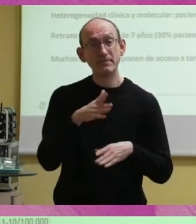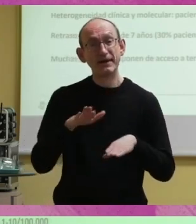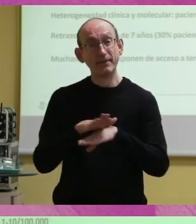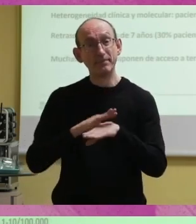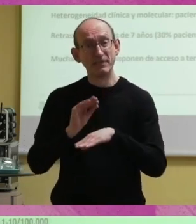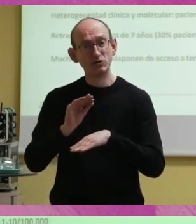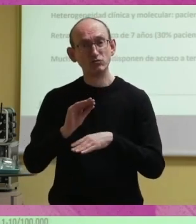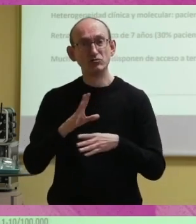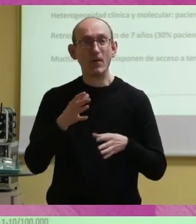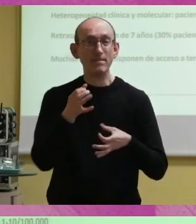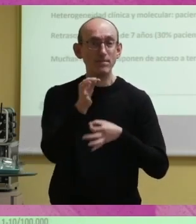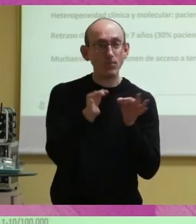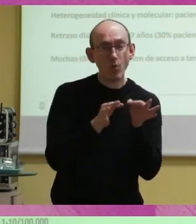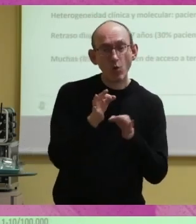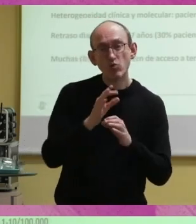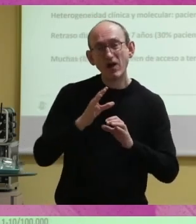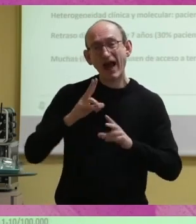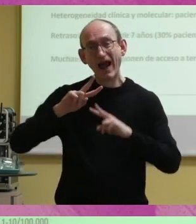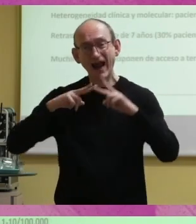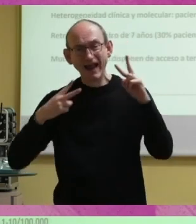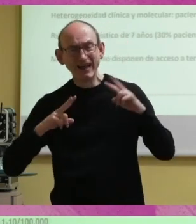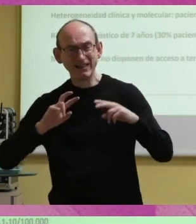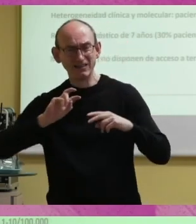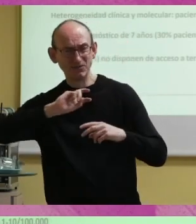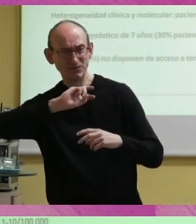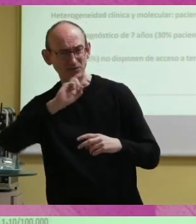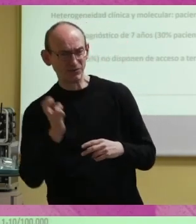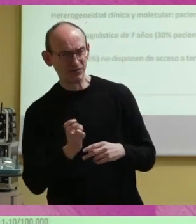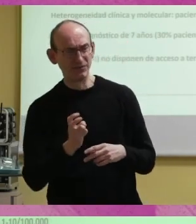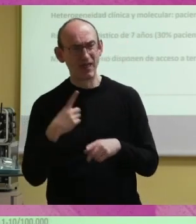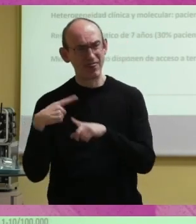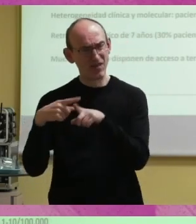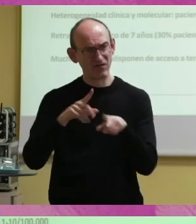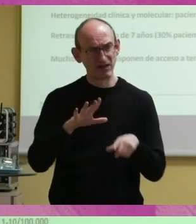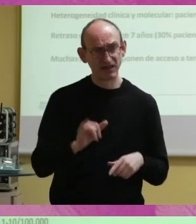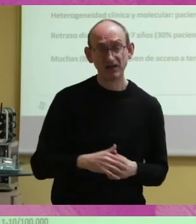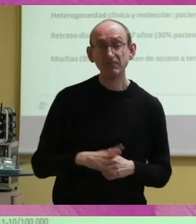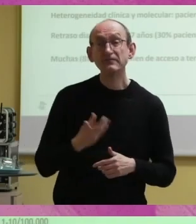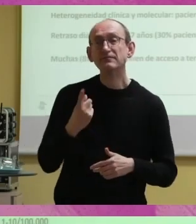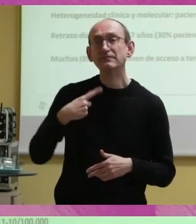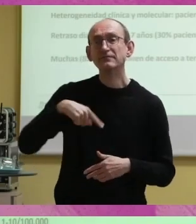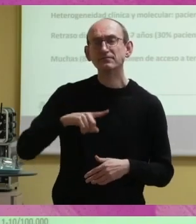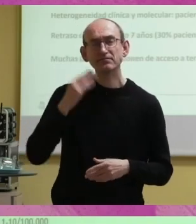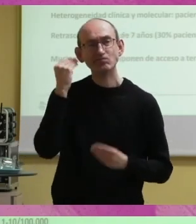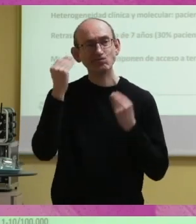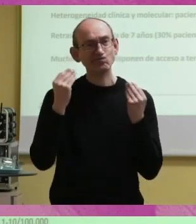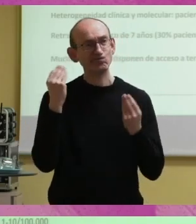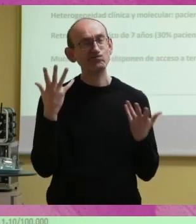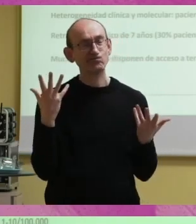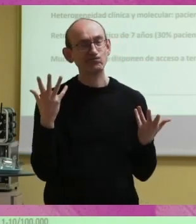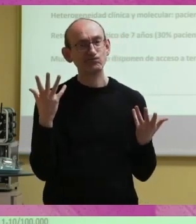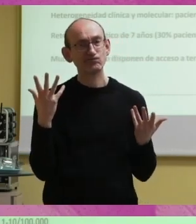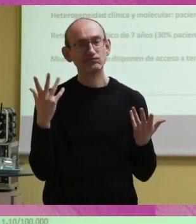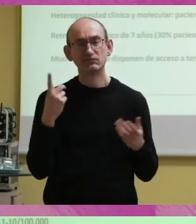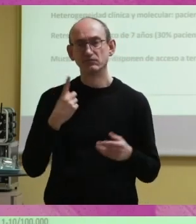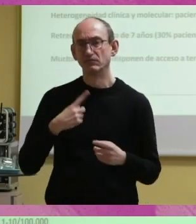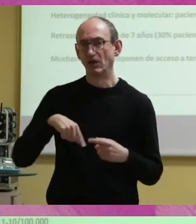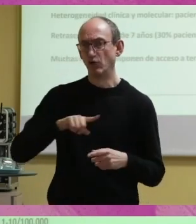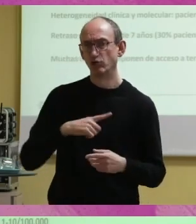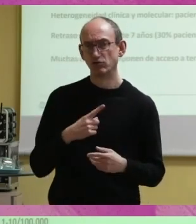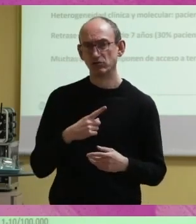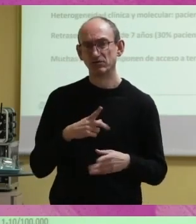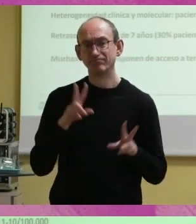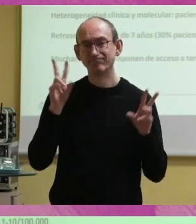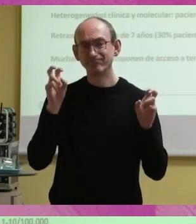eso, molecular o de genes y demás. Nosotros nos gusta pensar que a veces no trabajamos ni siquiera